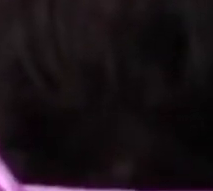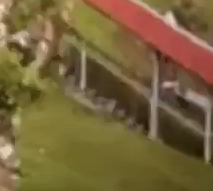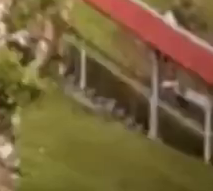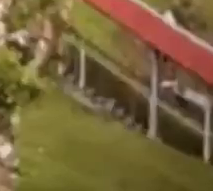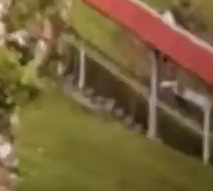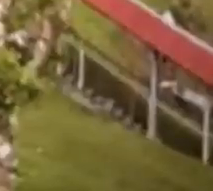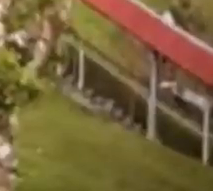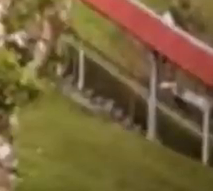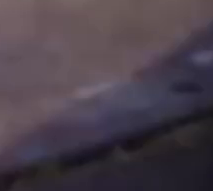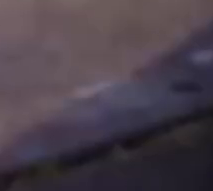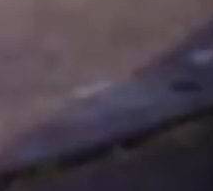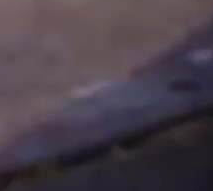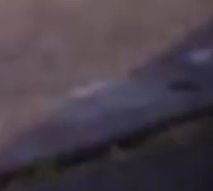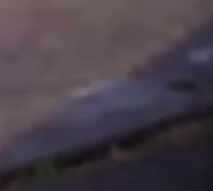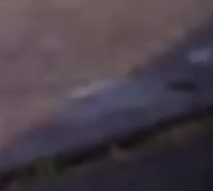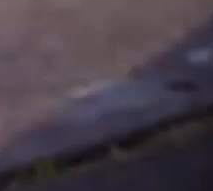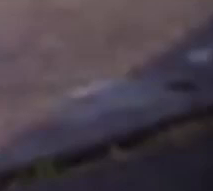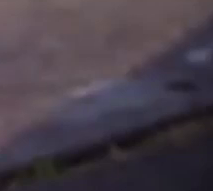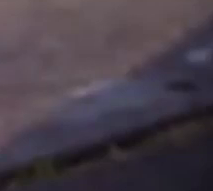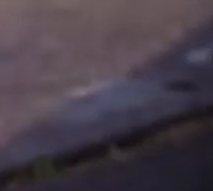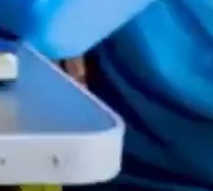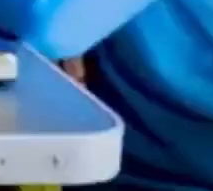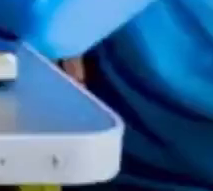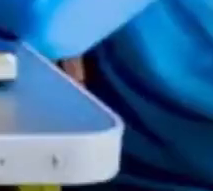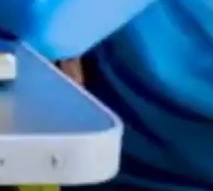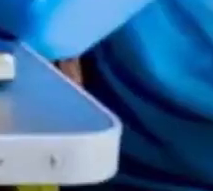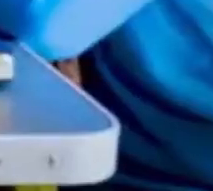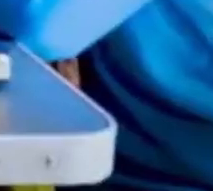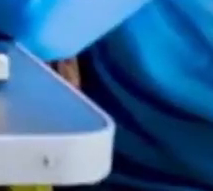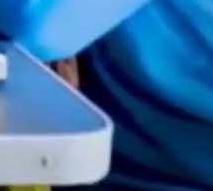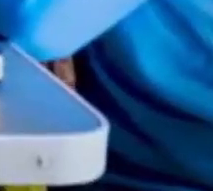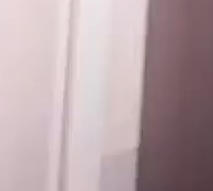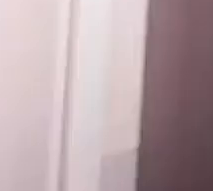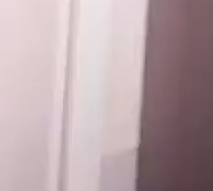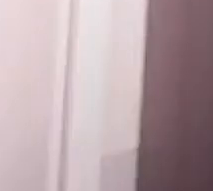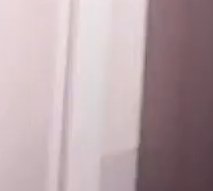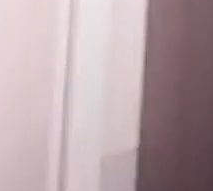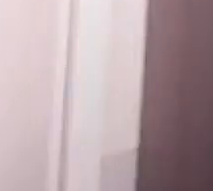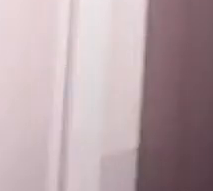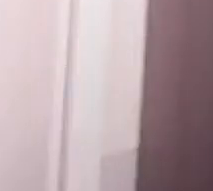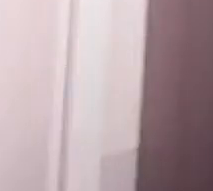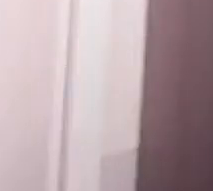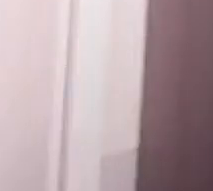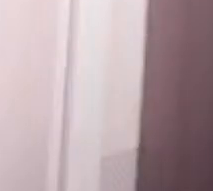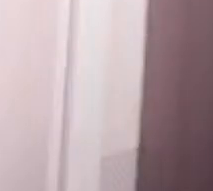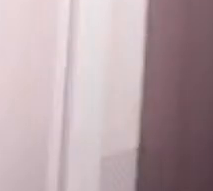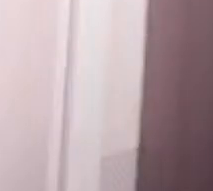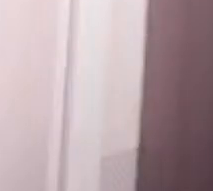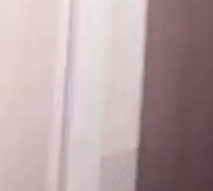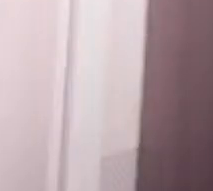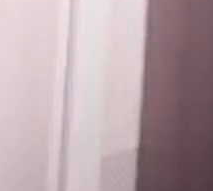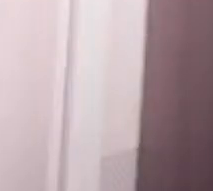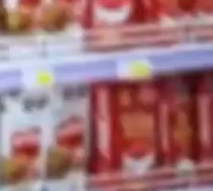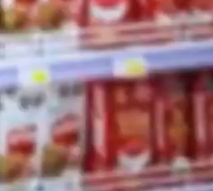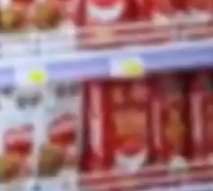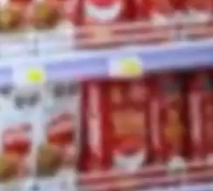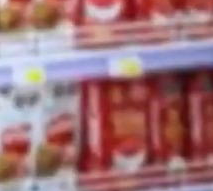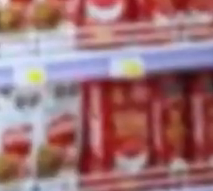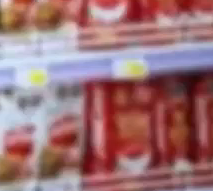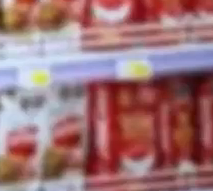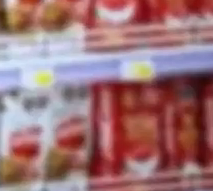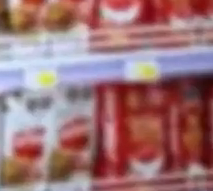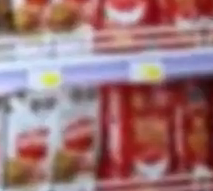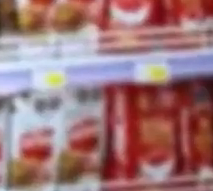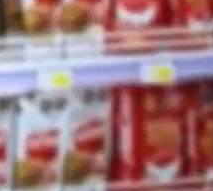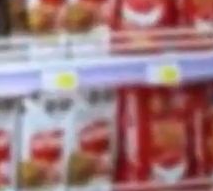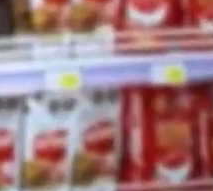trabajador. Leyes para ti, que crees en un país descentralizado. Leyes para ti, adulto mayor. Leyes